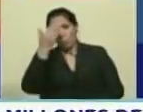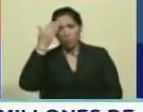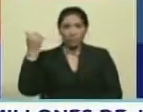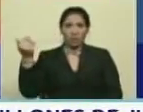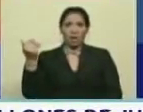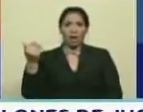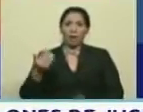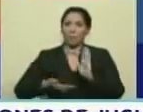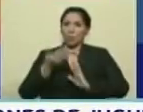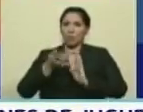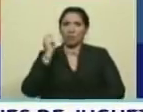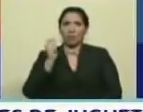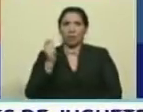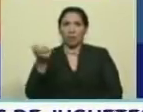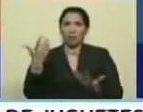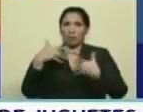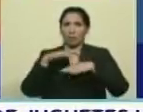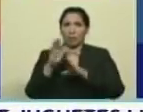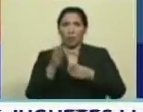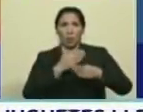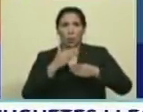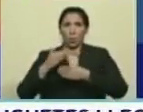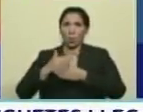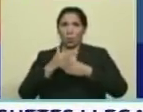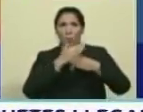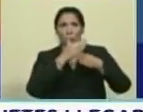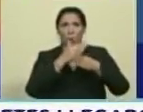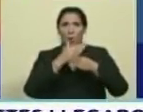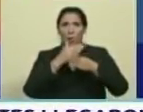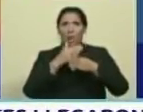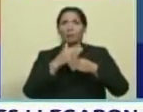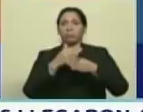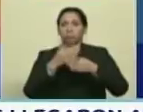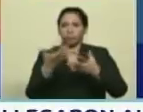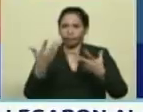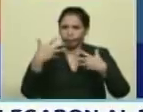que compartimos: enfrascarnos de forma permanente